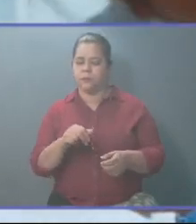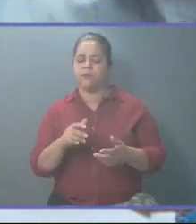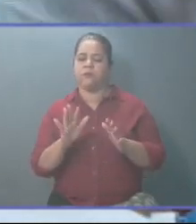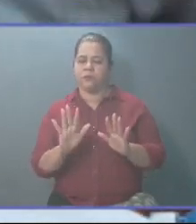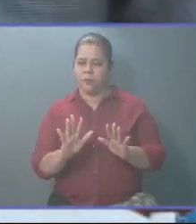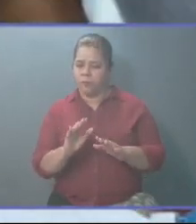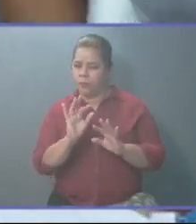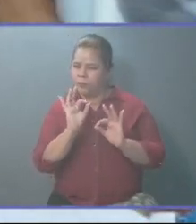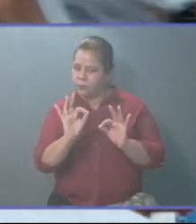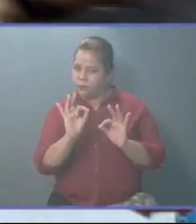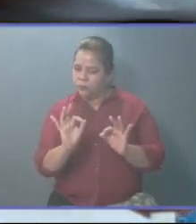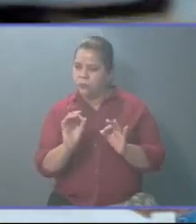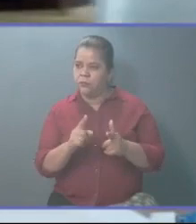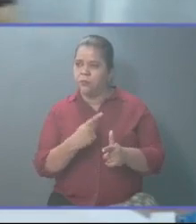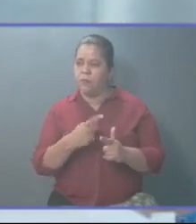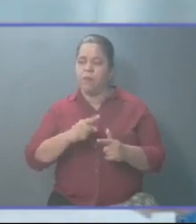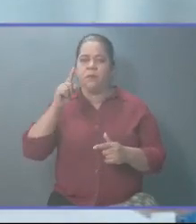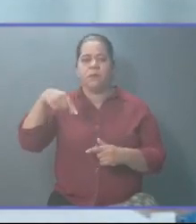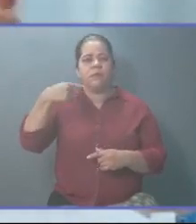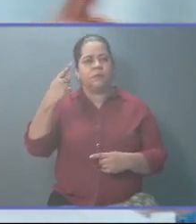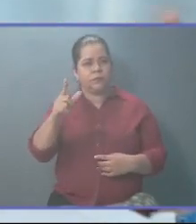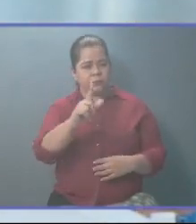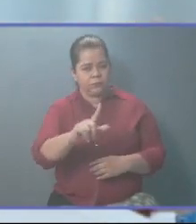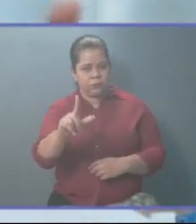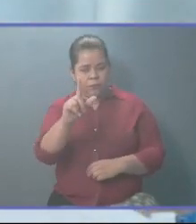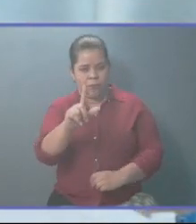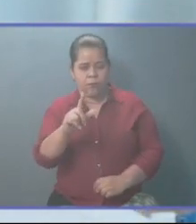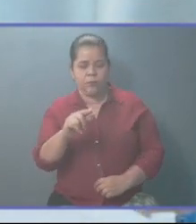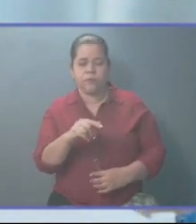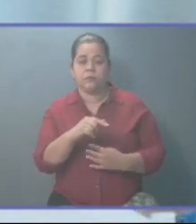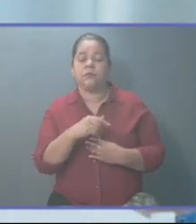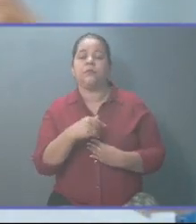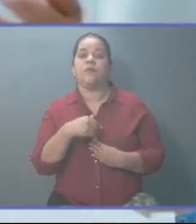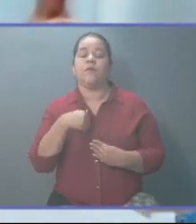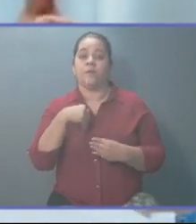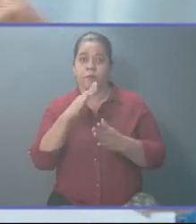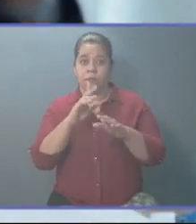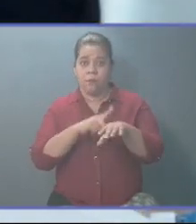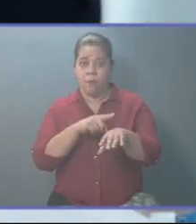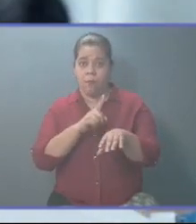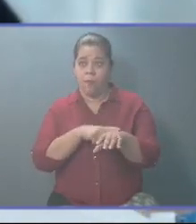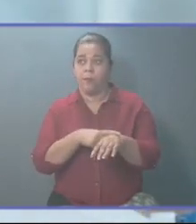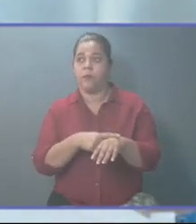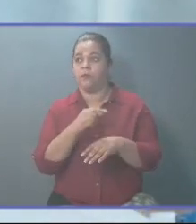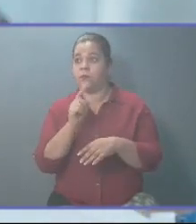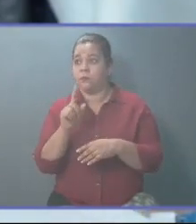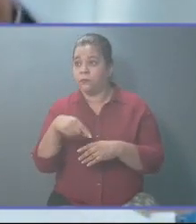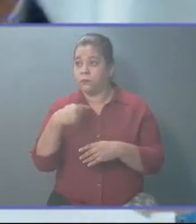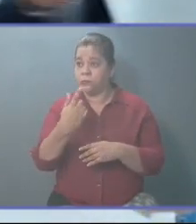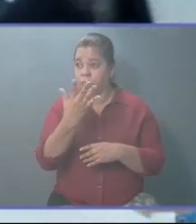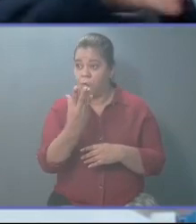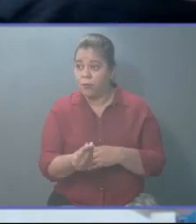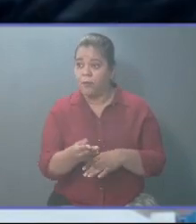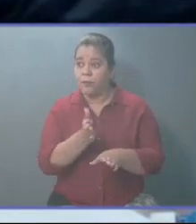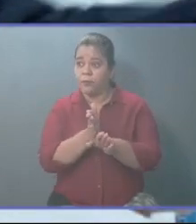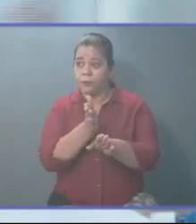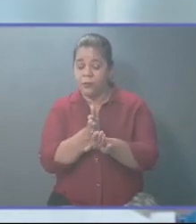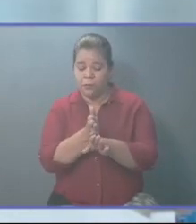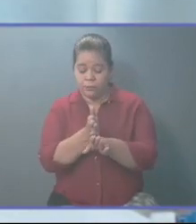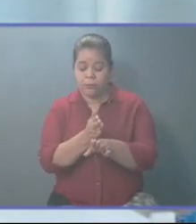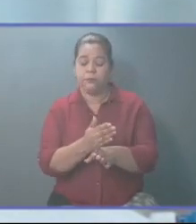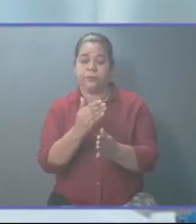¿Por qué no lo dejamos para el otro lunes? Darles el tiempo, porque de un día para otro, acuerden que son profesionales que tienen una agenda.